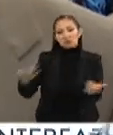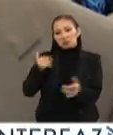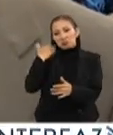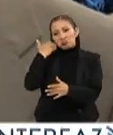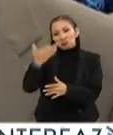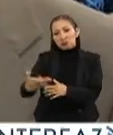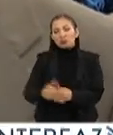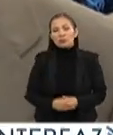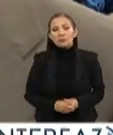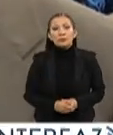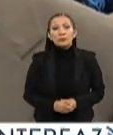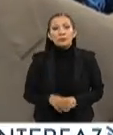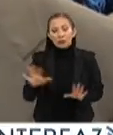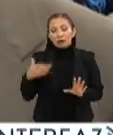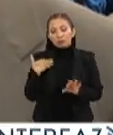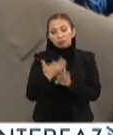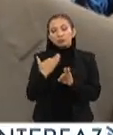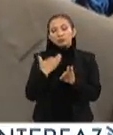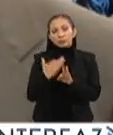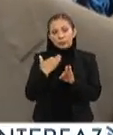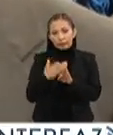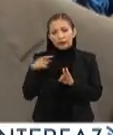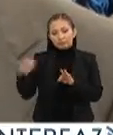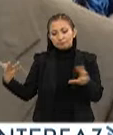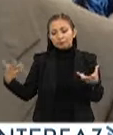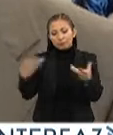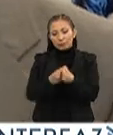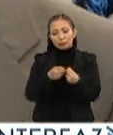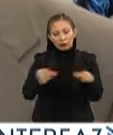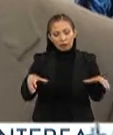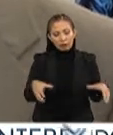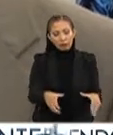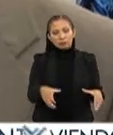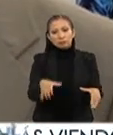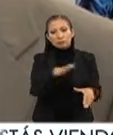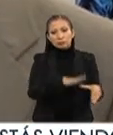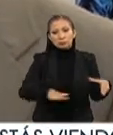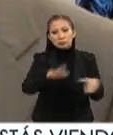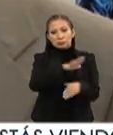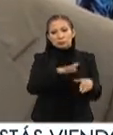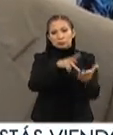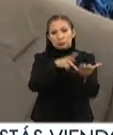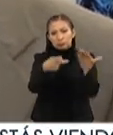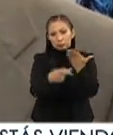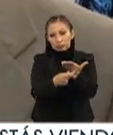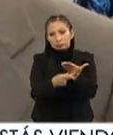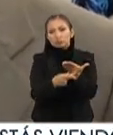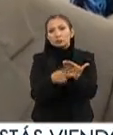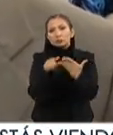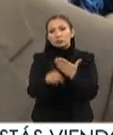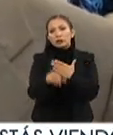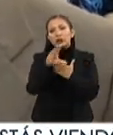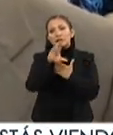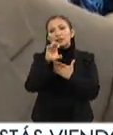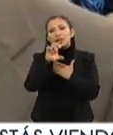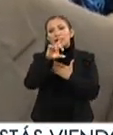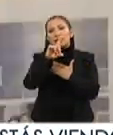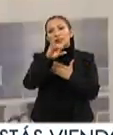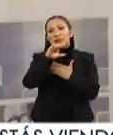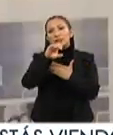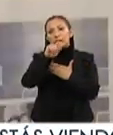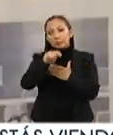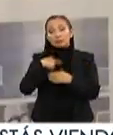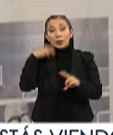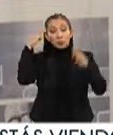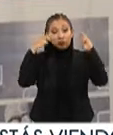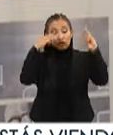trayectoria y actualmente es parte de los proyectos del CEDICIT.